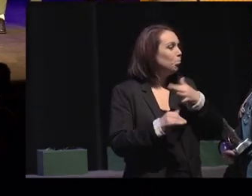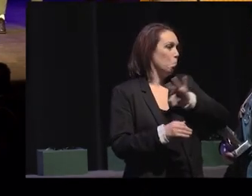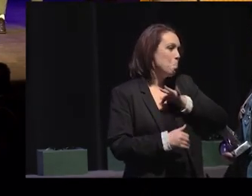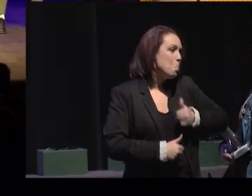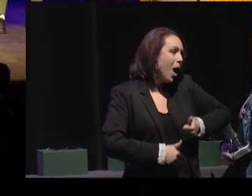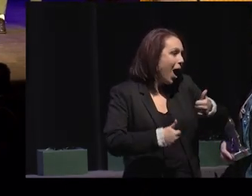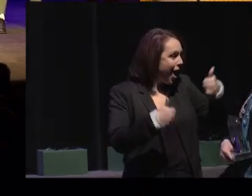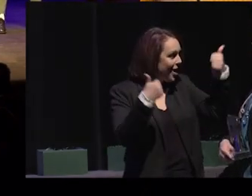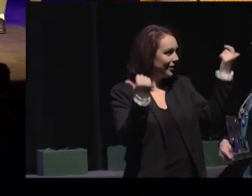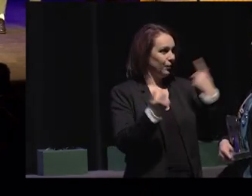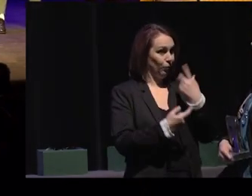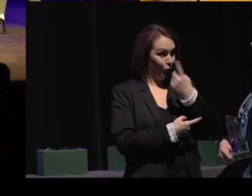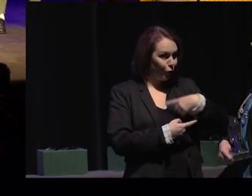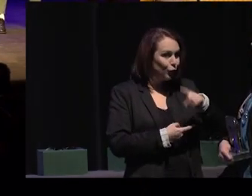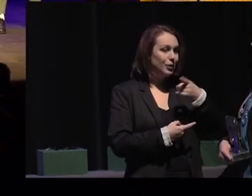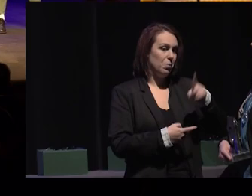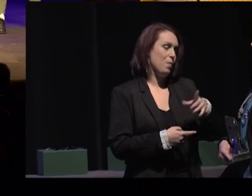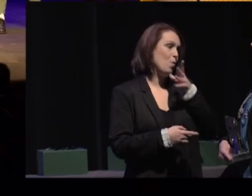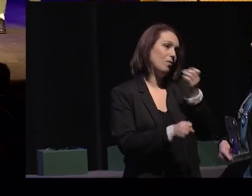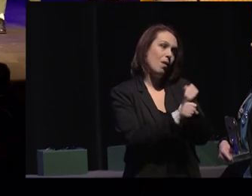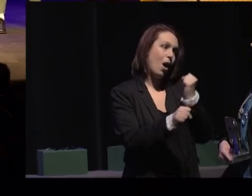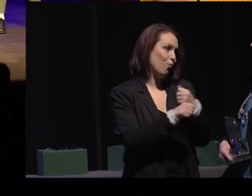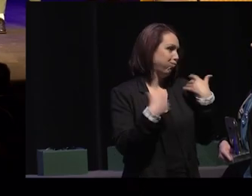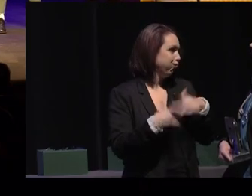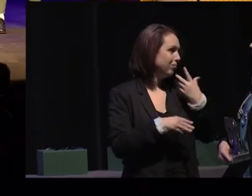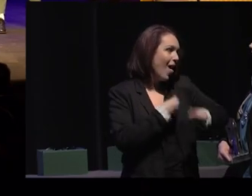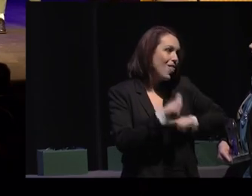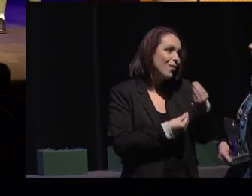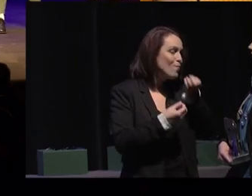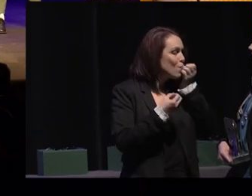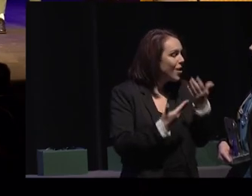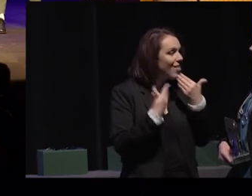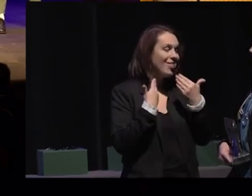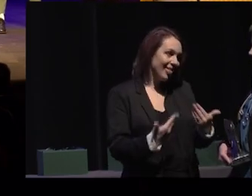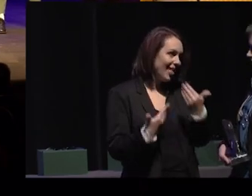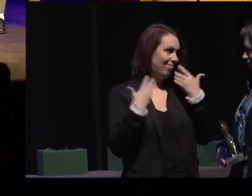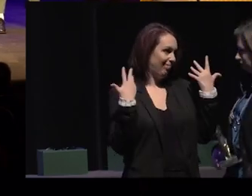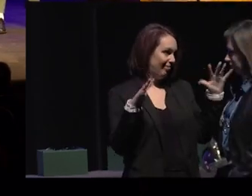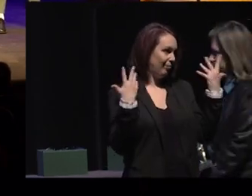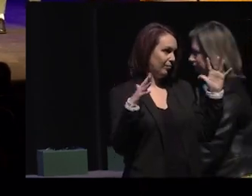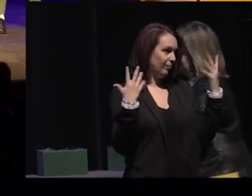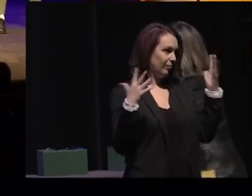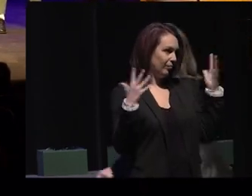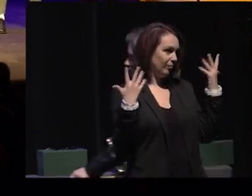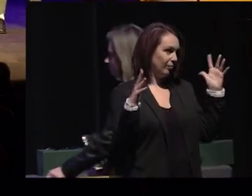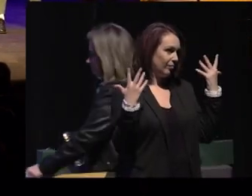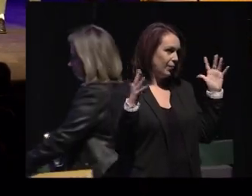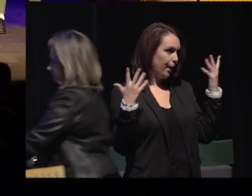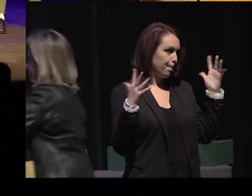premios y tanto a vosotros por ese gran trabajo que realizáis. Así que muchísimas felicidades.